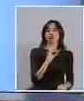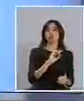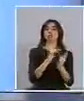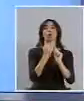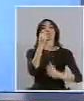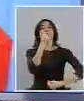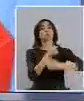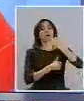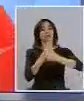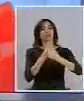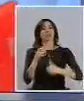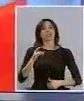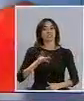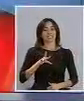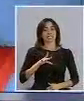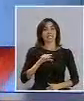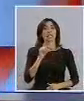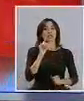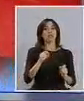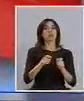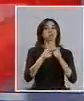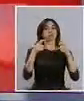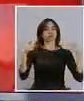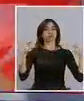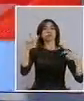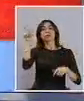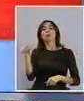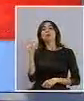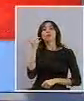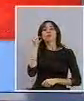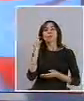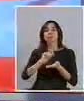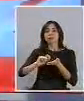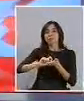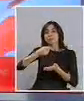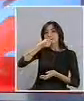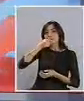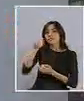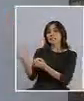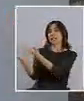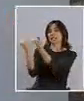profesión que en Chile vive un particular boom. Francesca Perelli con el informe.